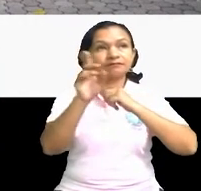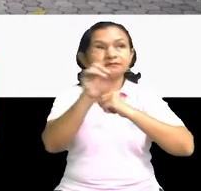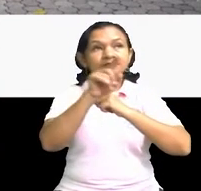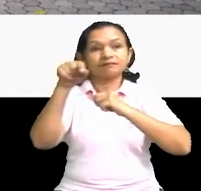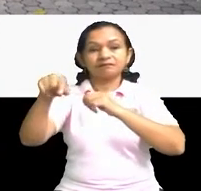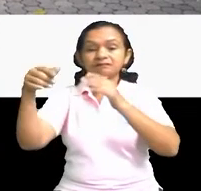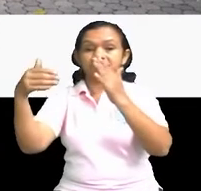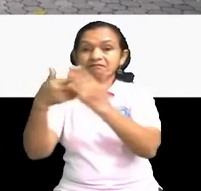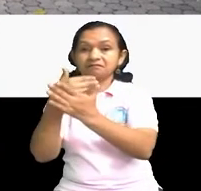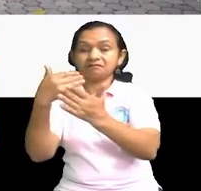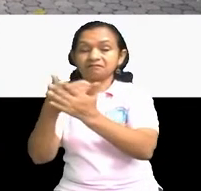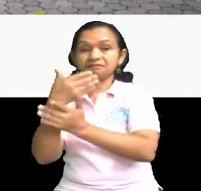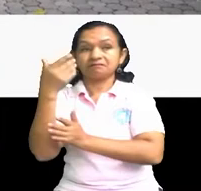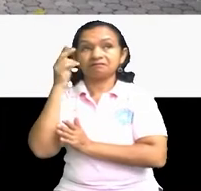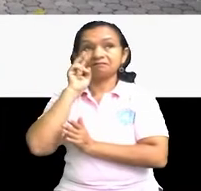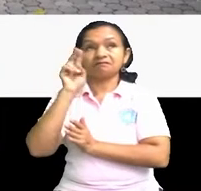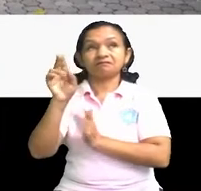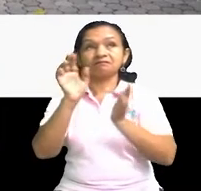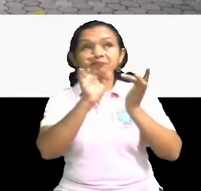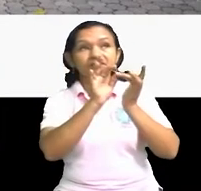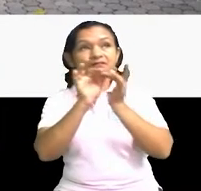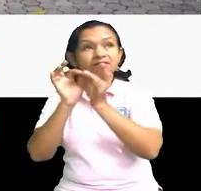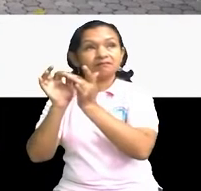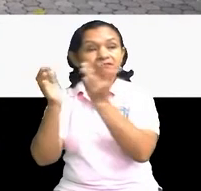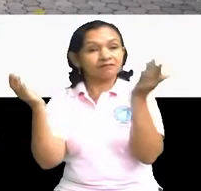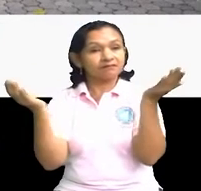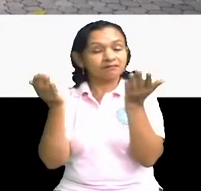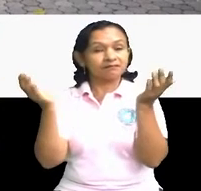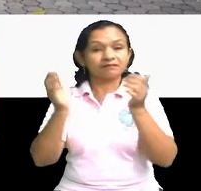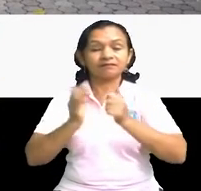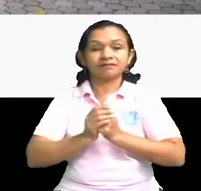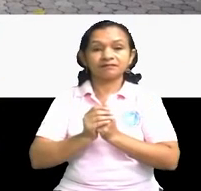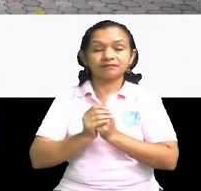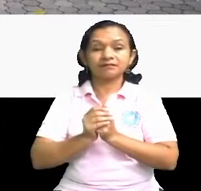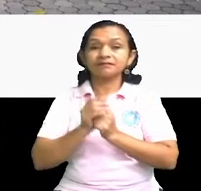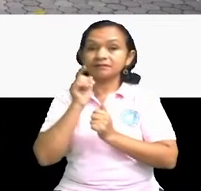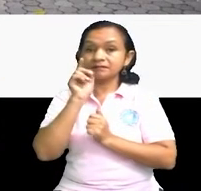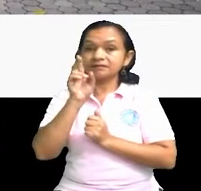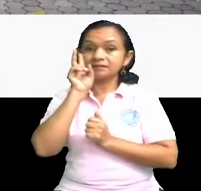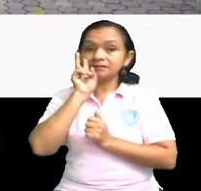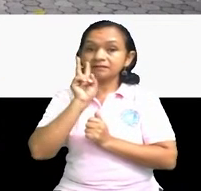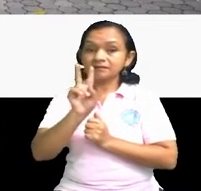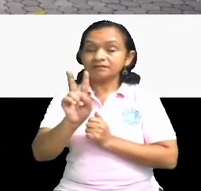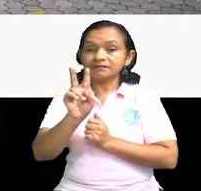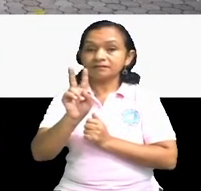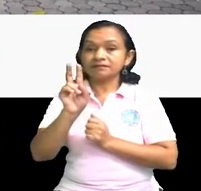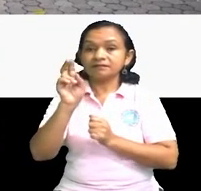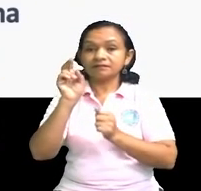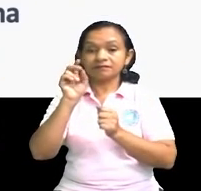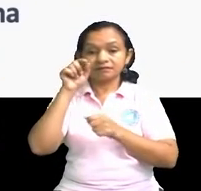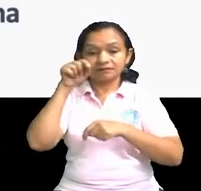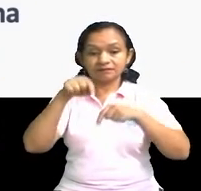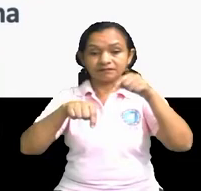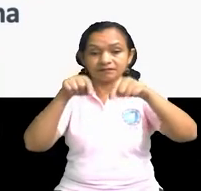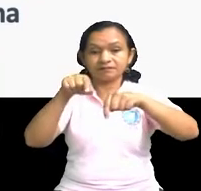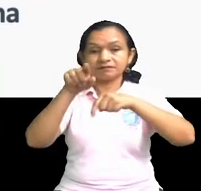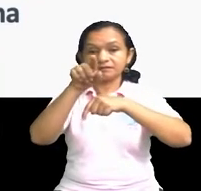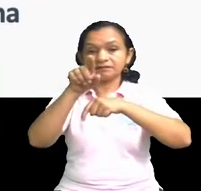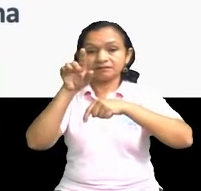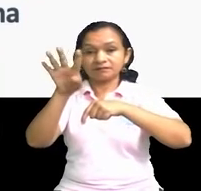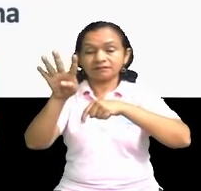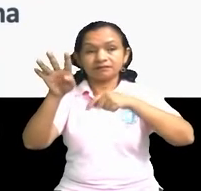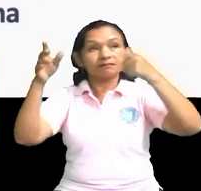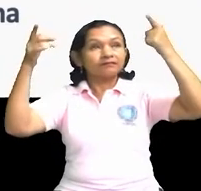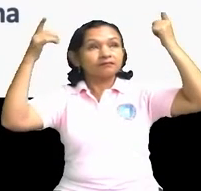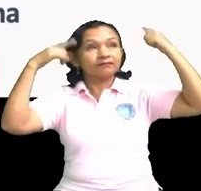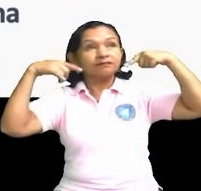mire cómo lo tenemos a la derecha, ¿ya? Entonces, este es el que está funcionando en el kilómetro 14,